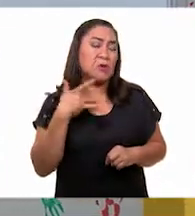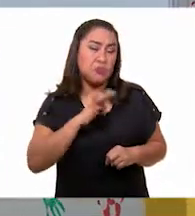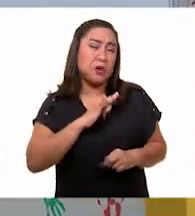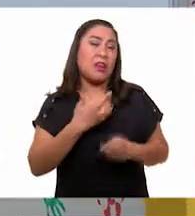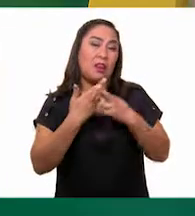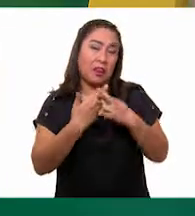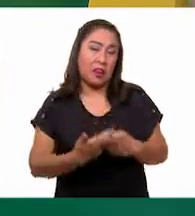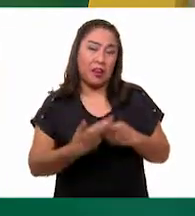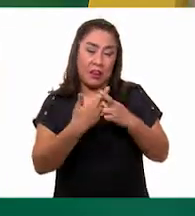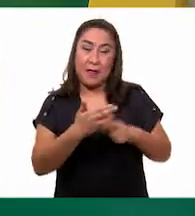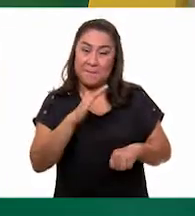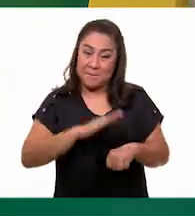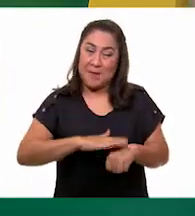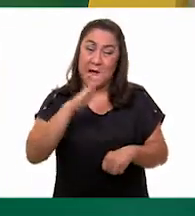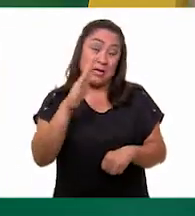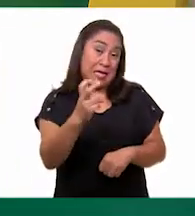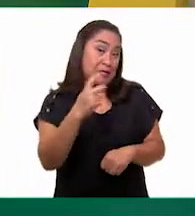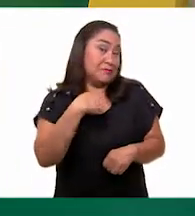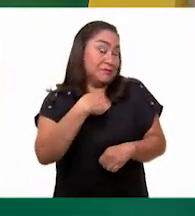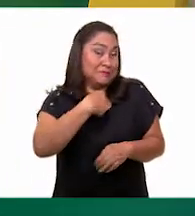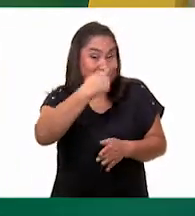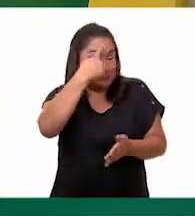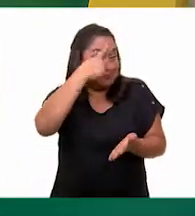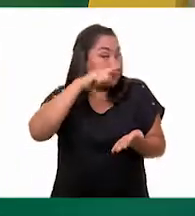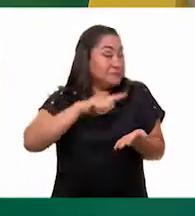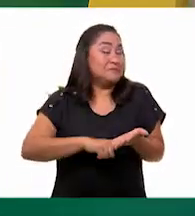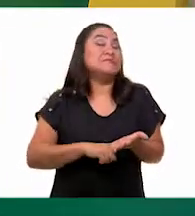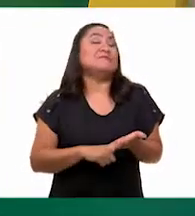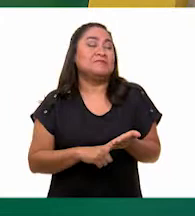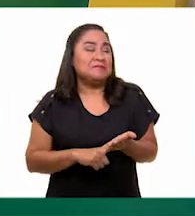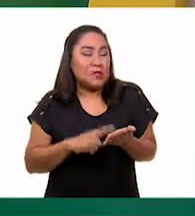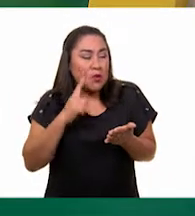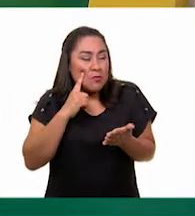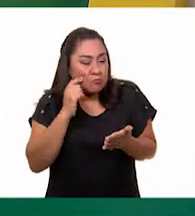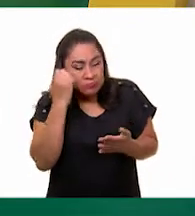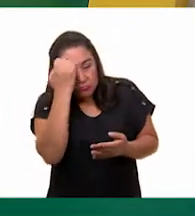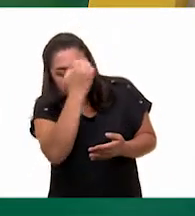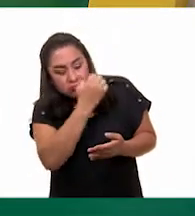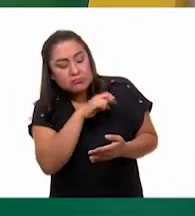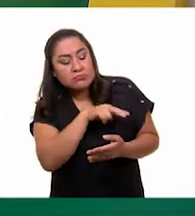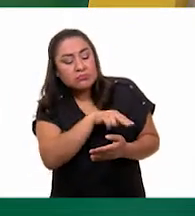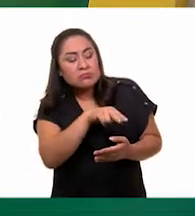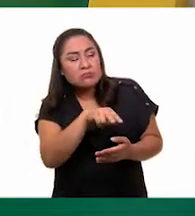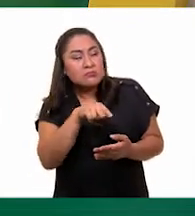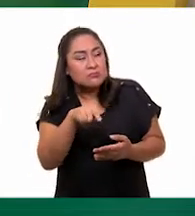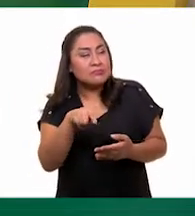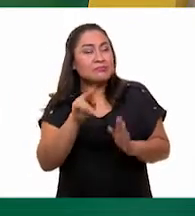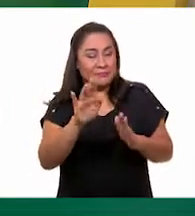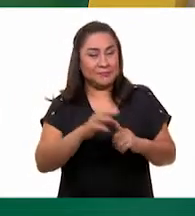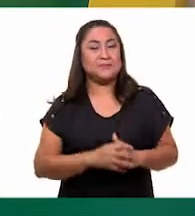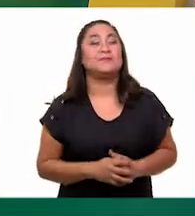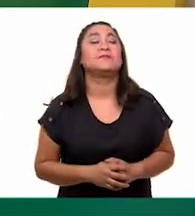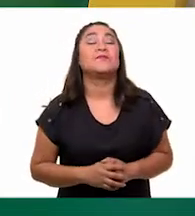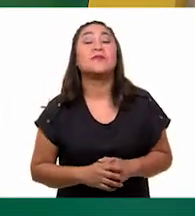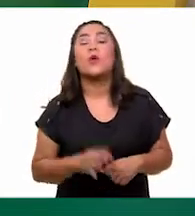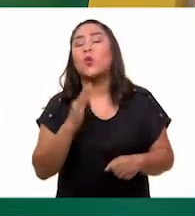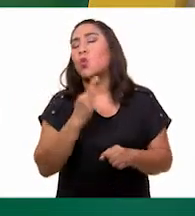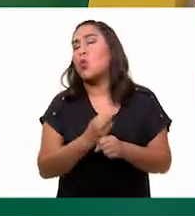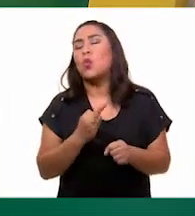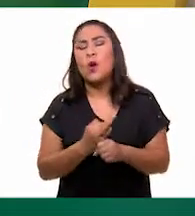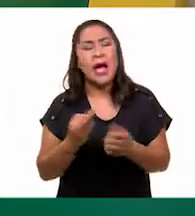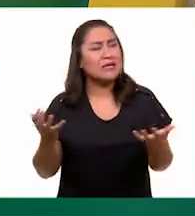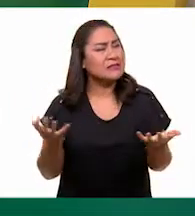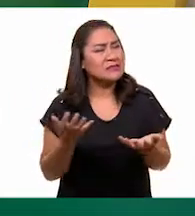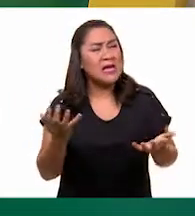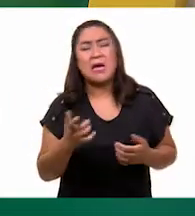le va a caber más. Eso es lo que yo creo, a echándole un buen ojo. Echándole, ¿verdad?, un buen ojo. Mira, lo que vamos a hacer es lo